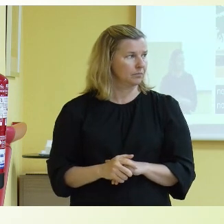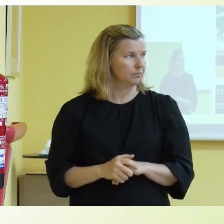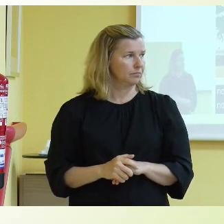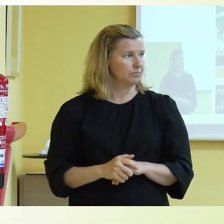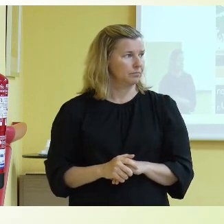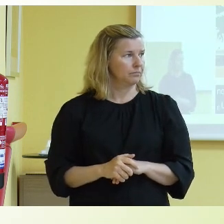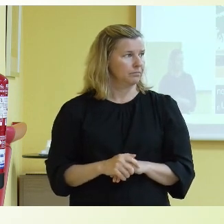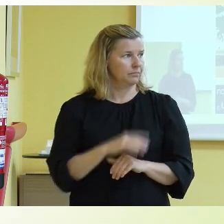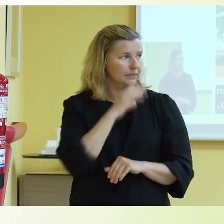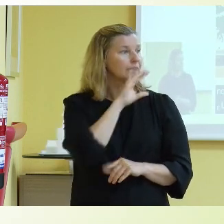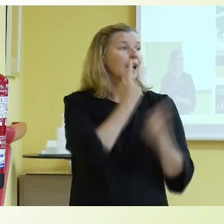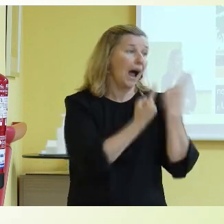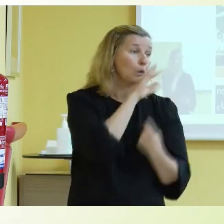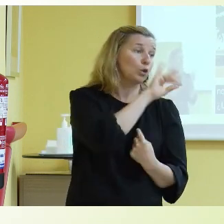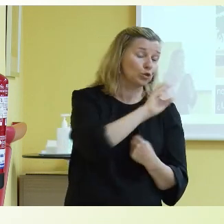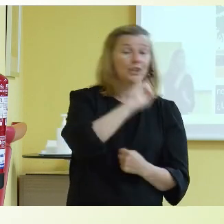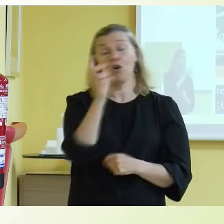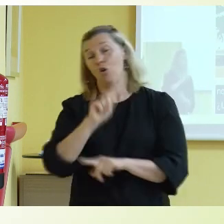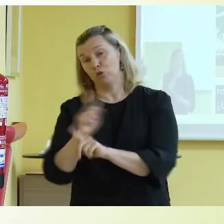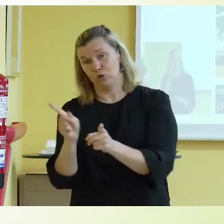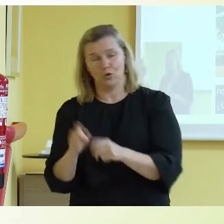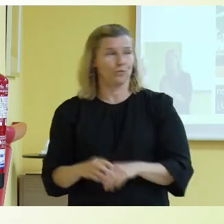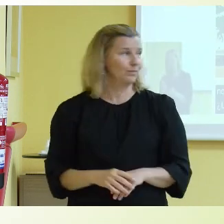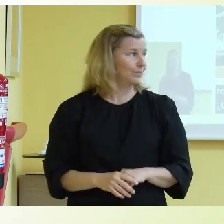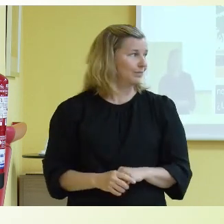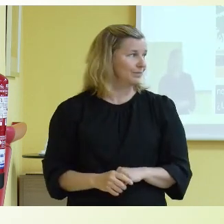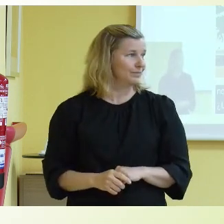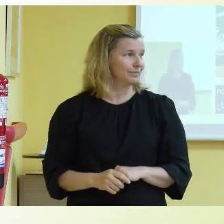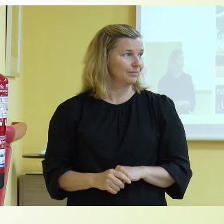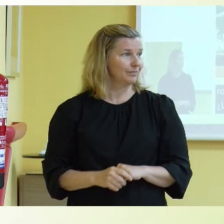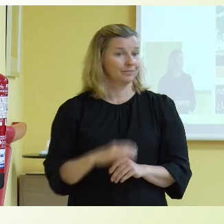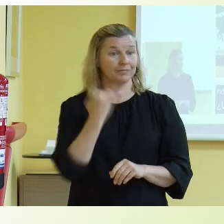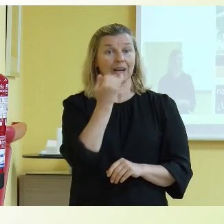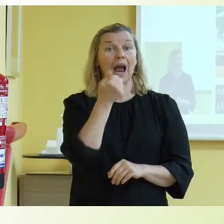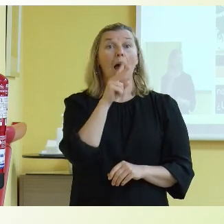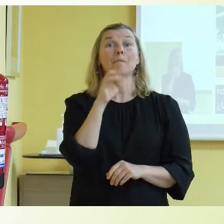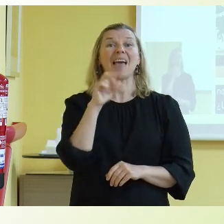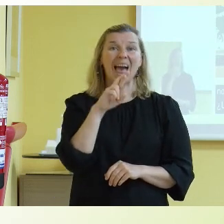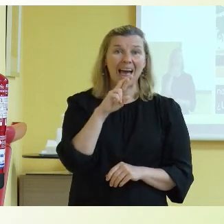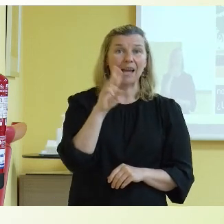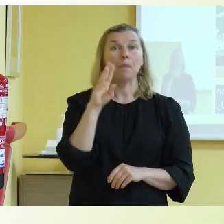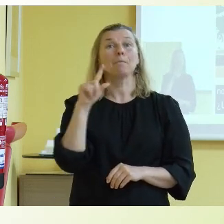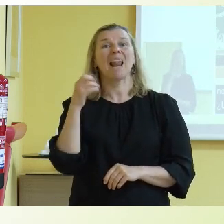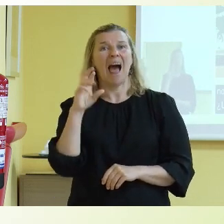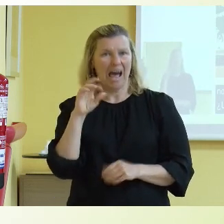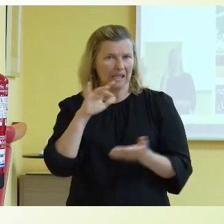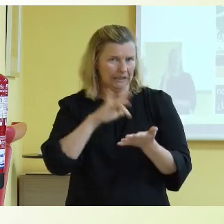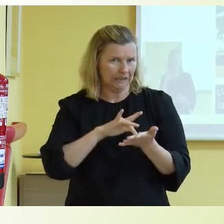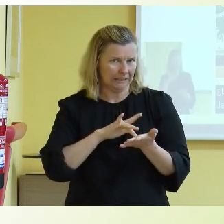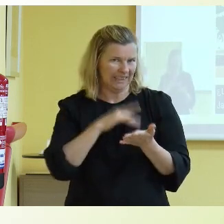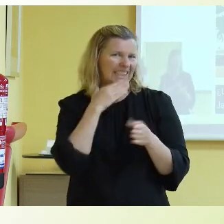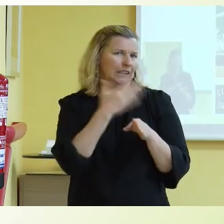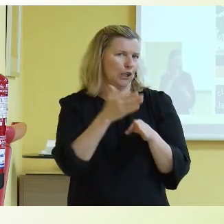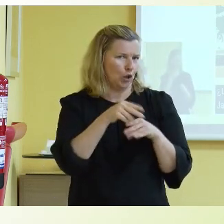Sí, ¿no? Algunos sí, otros no. Bueno, Javier y Pilar sí, ¿no? Habíais utilizado de sobra